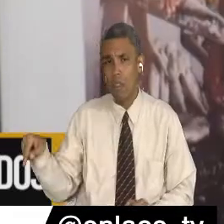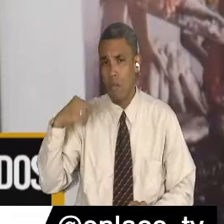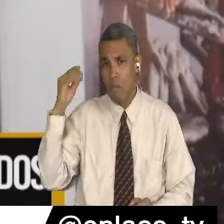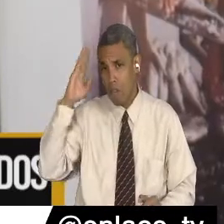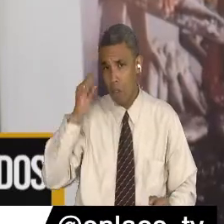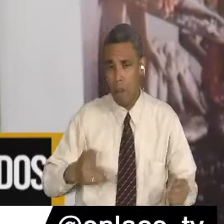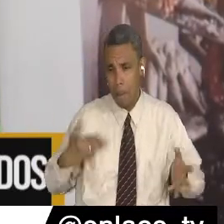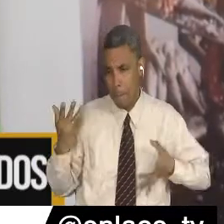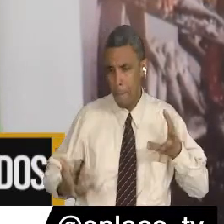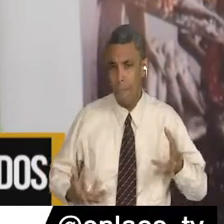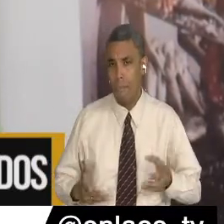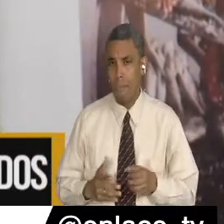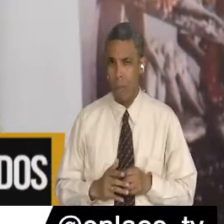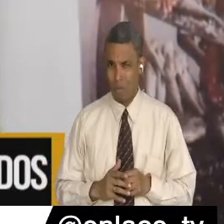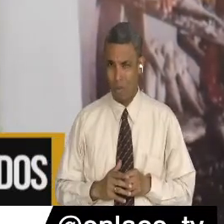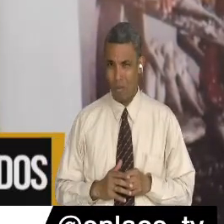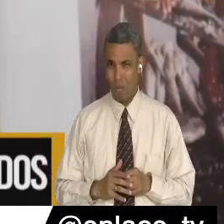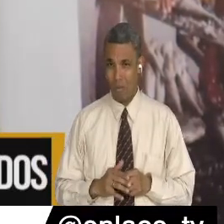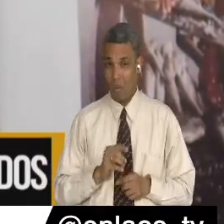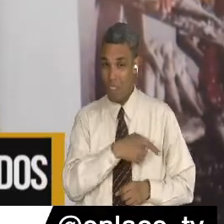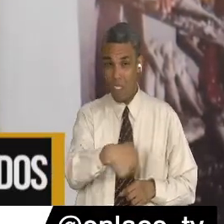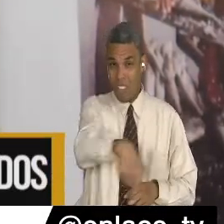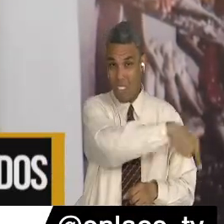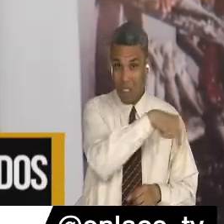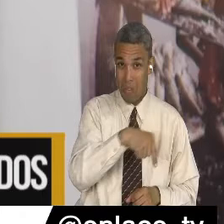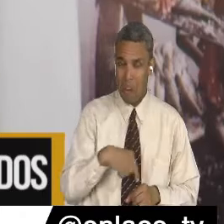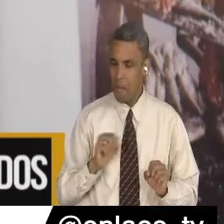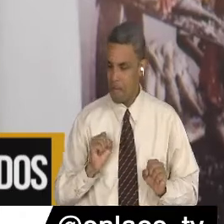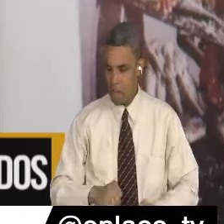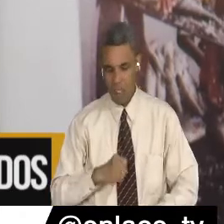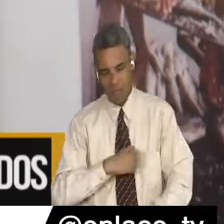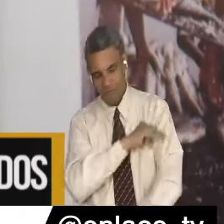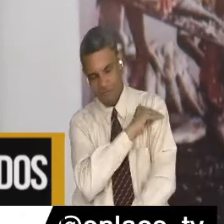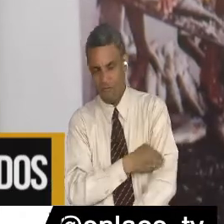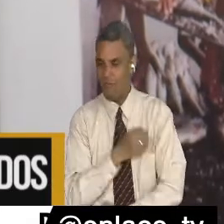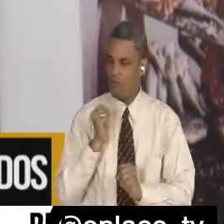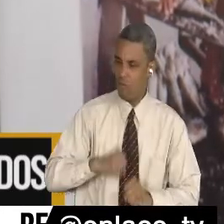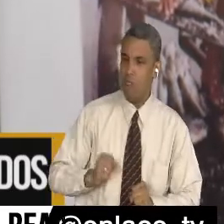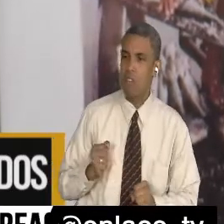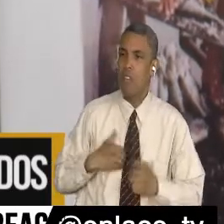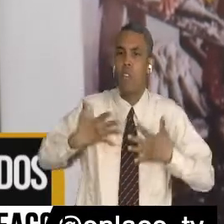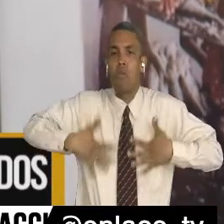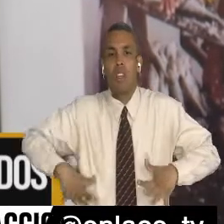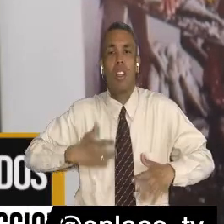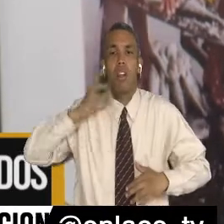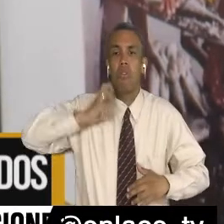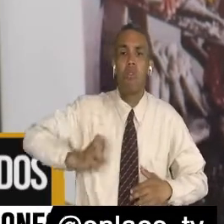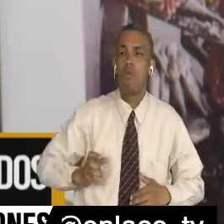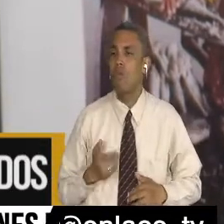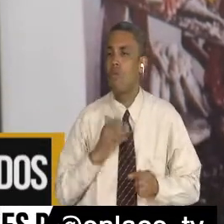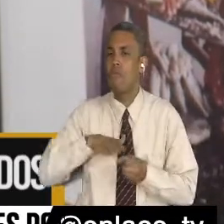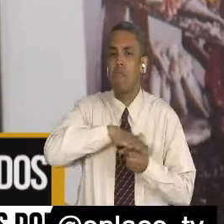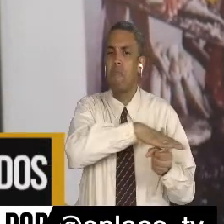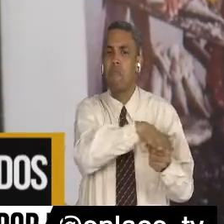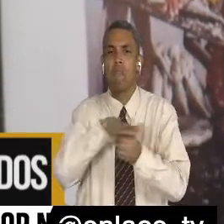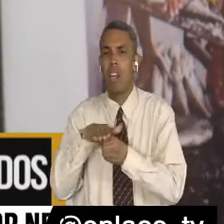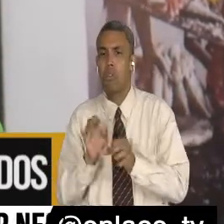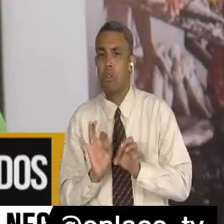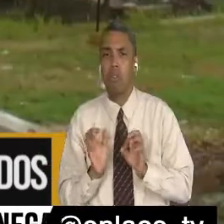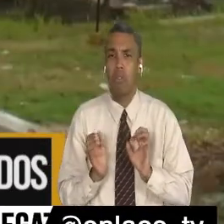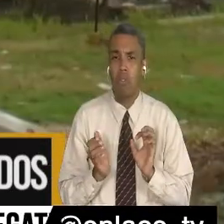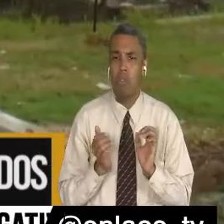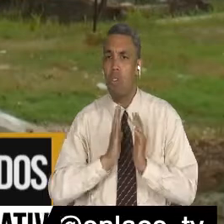hoy hay una confianza de los delincuentes que quieren operar en cualquier rincón de la ciudad, sea en los barrios populares o sea pleno centro